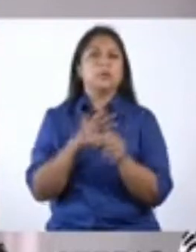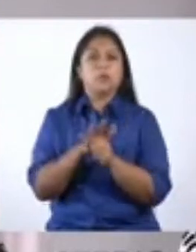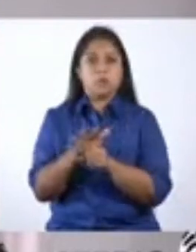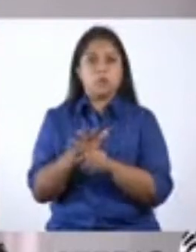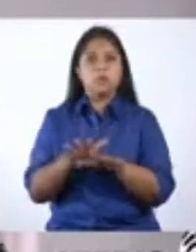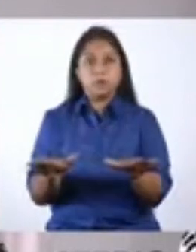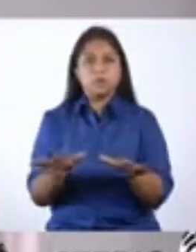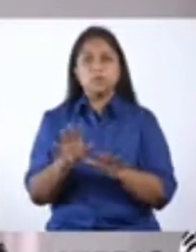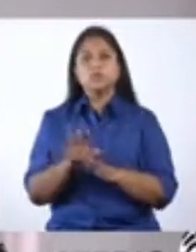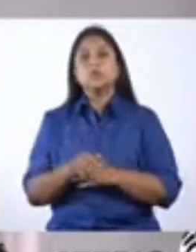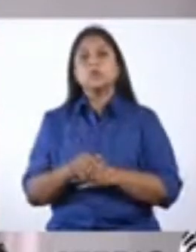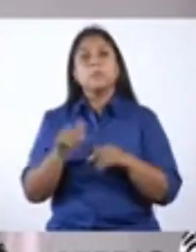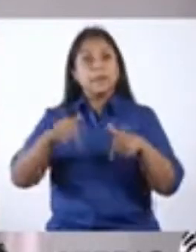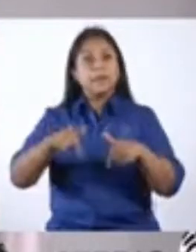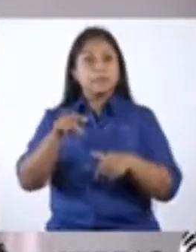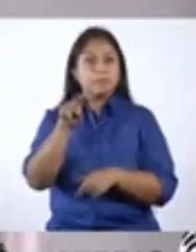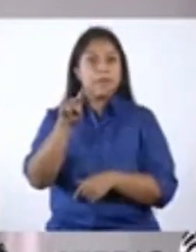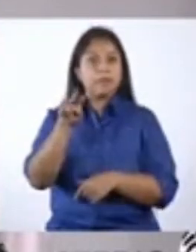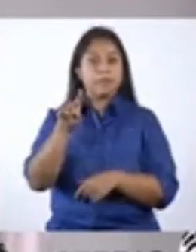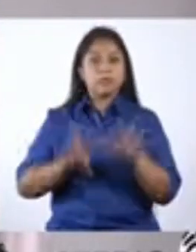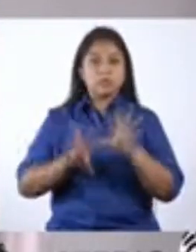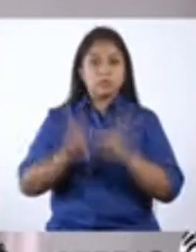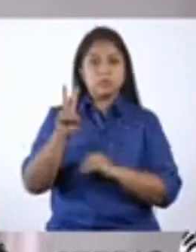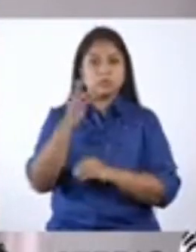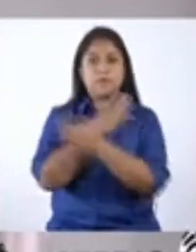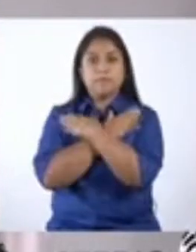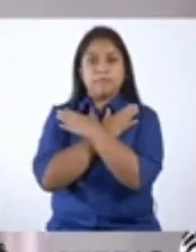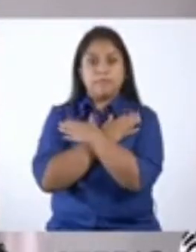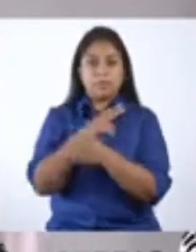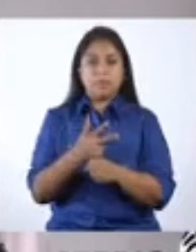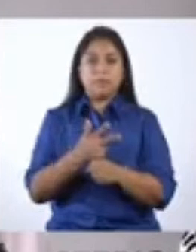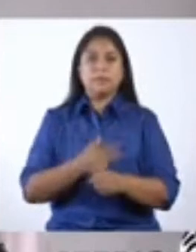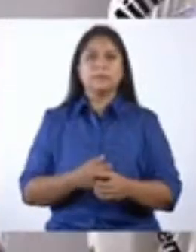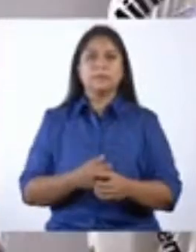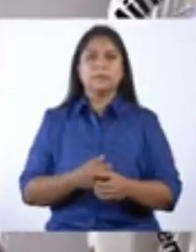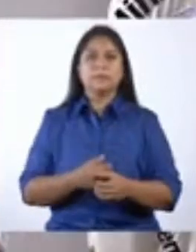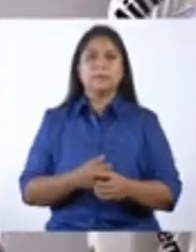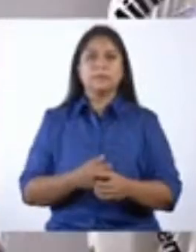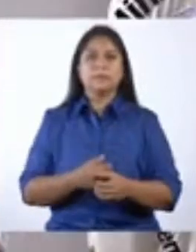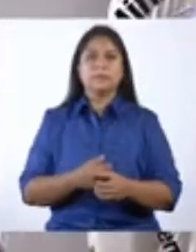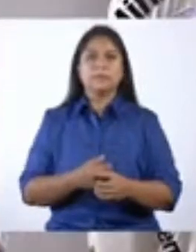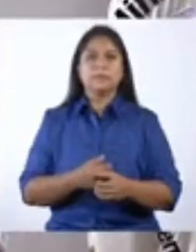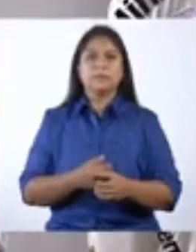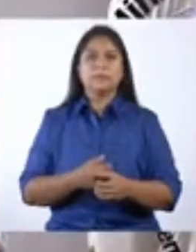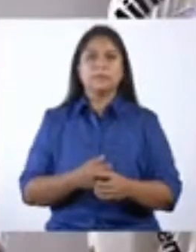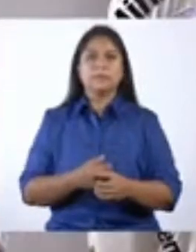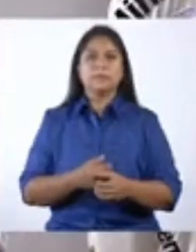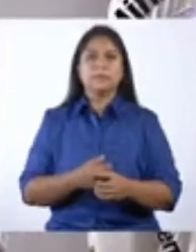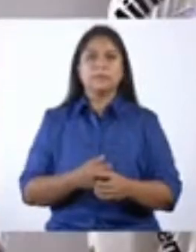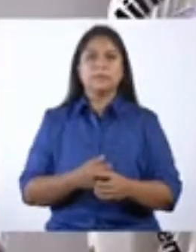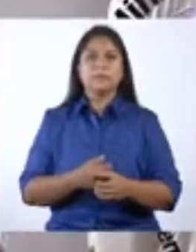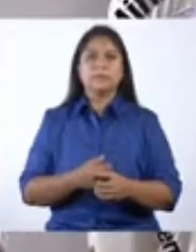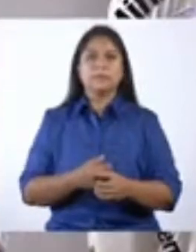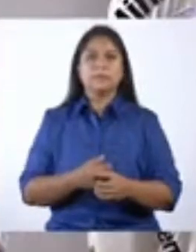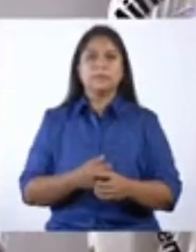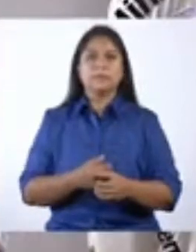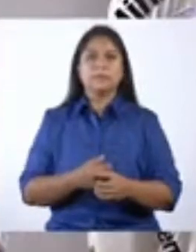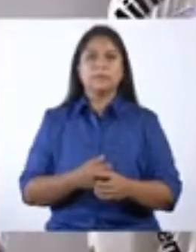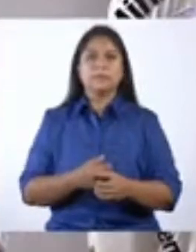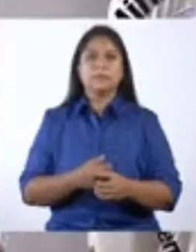coronavirus COVID-19 para este martes 12 de mayo en Guatemala. Cerramos el día con las siguientes